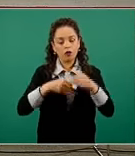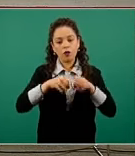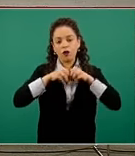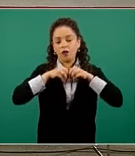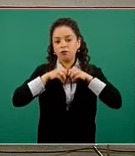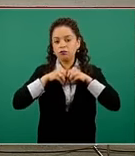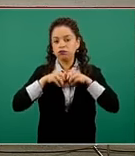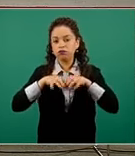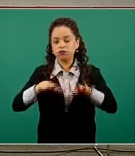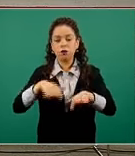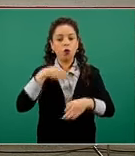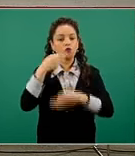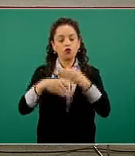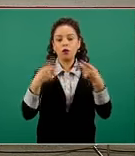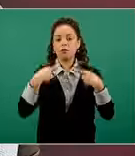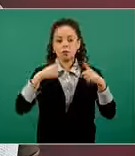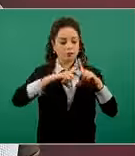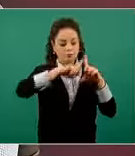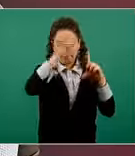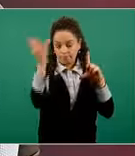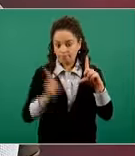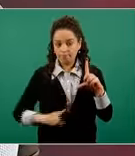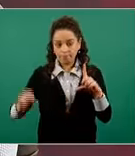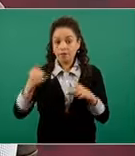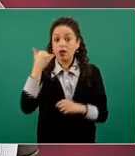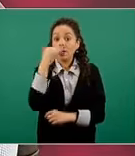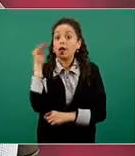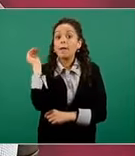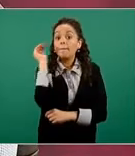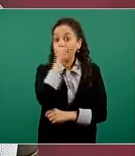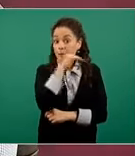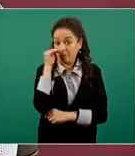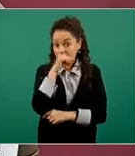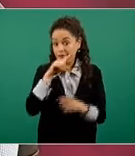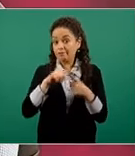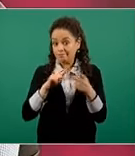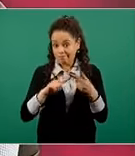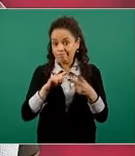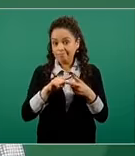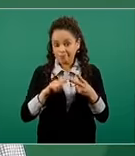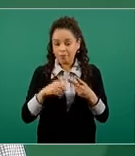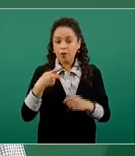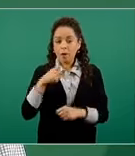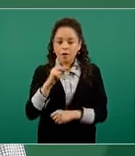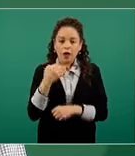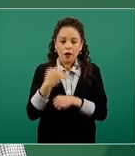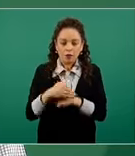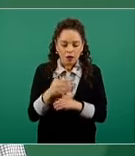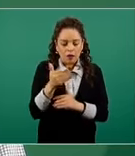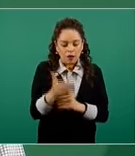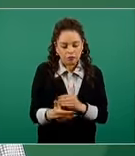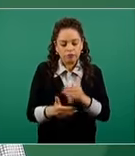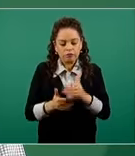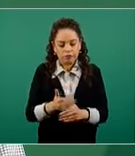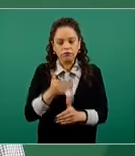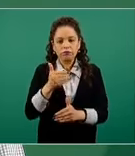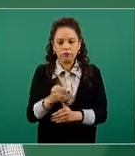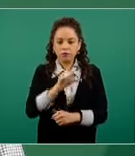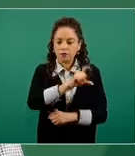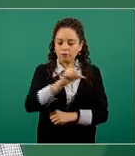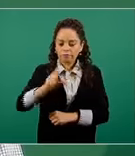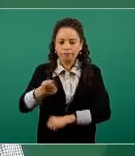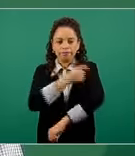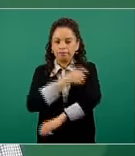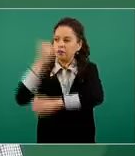manera universal y que además es gratuita. Pero entonces, mientras esto va avanzando, mientras las dosis van llegando a México y se